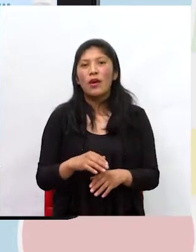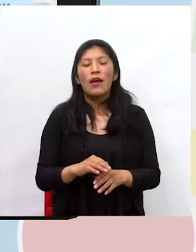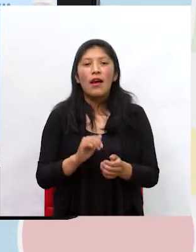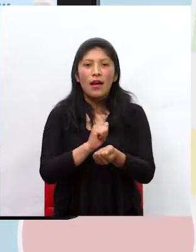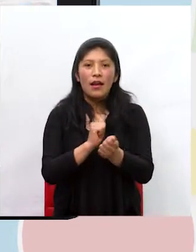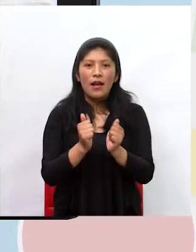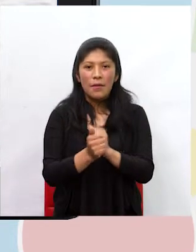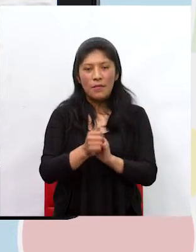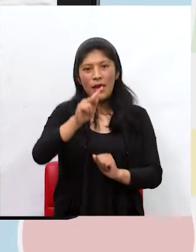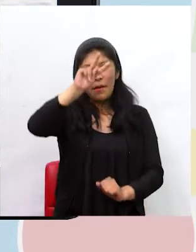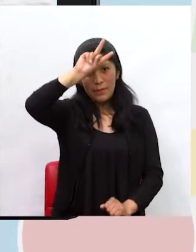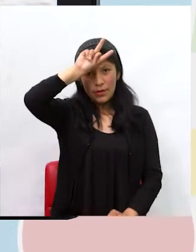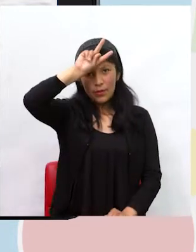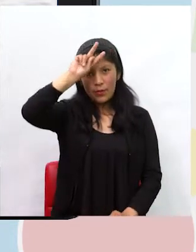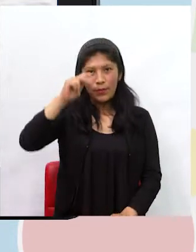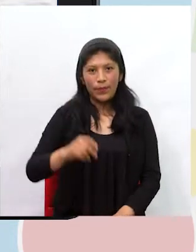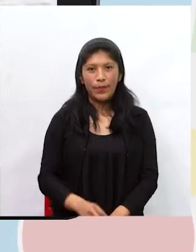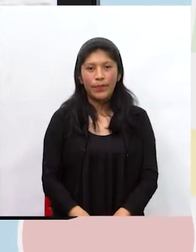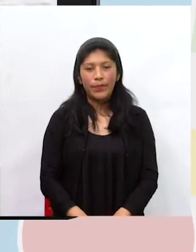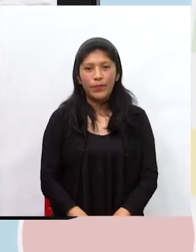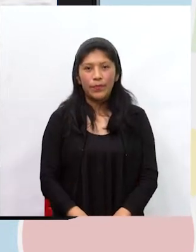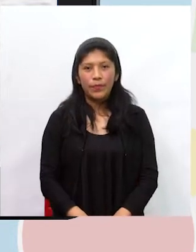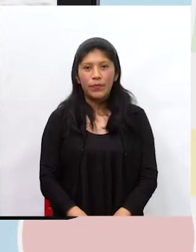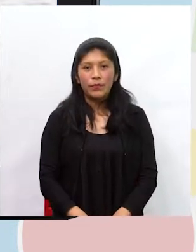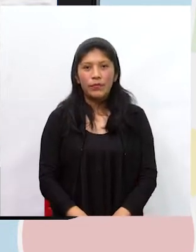de Perú.